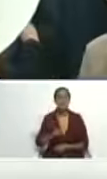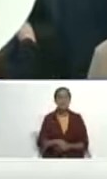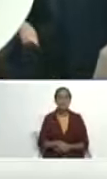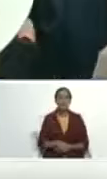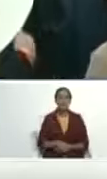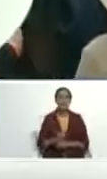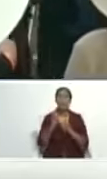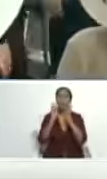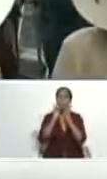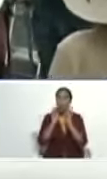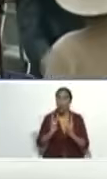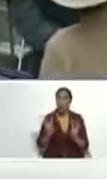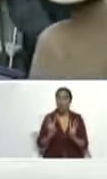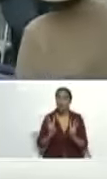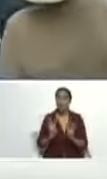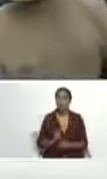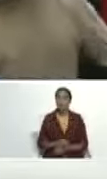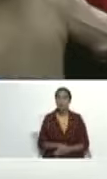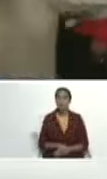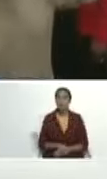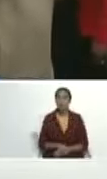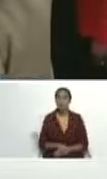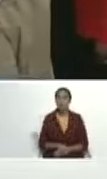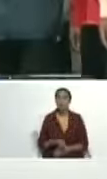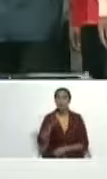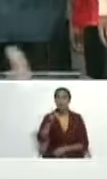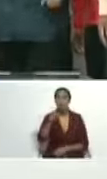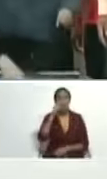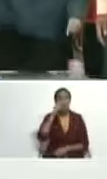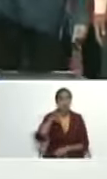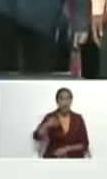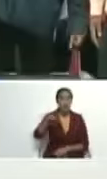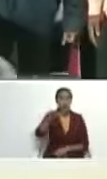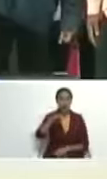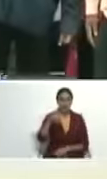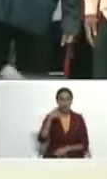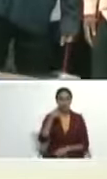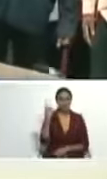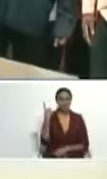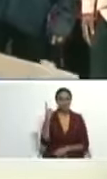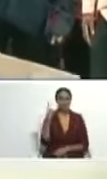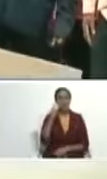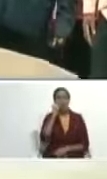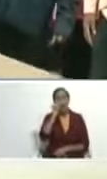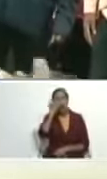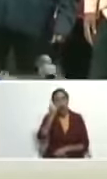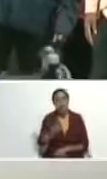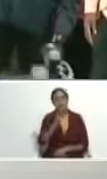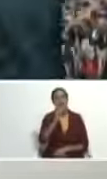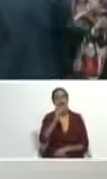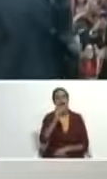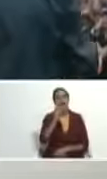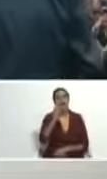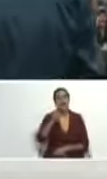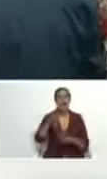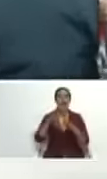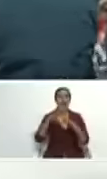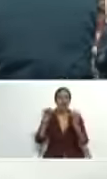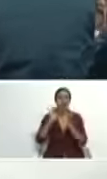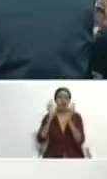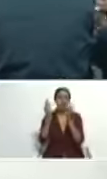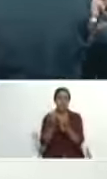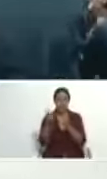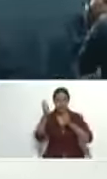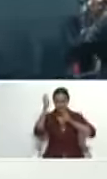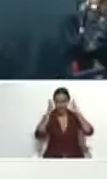Impresionante. Y ese pueblo allí, mira, ahí está Dan Chávez. Mi saludo a Dan y a toda la familia. A doña